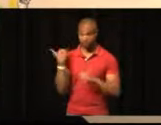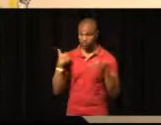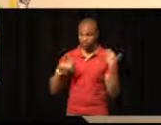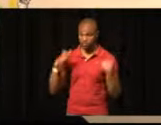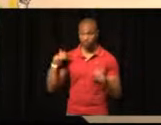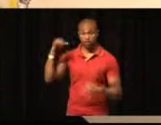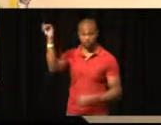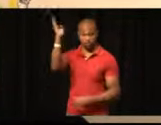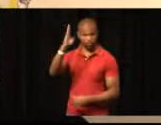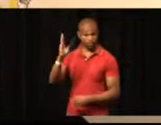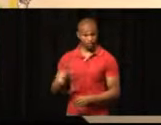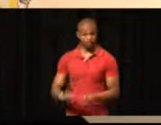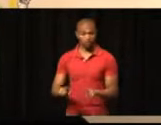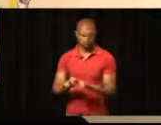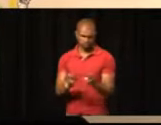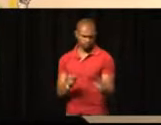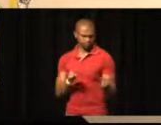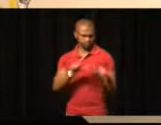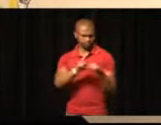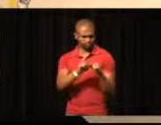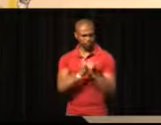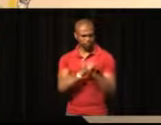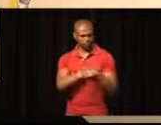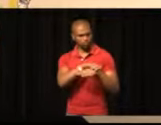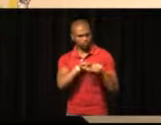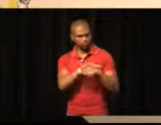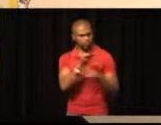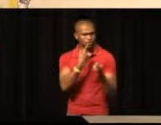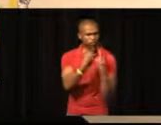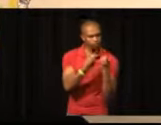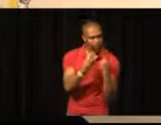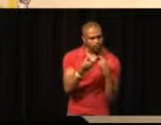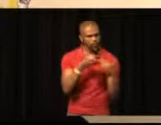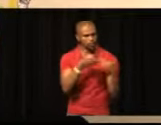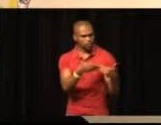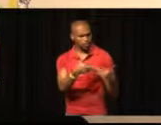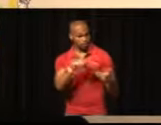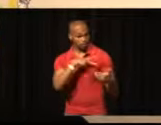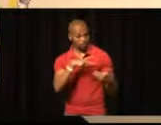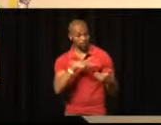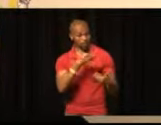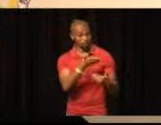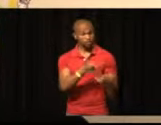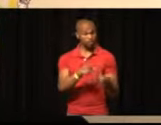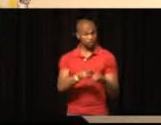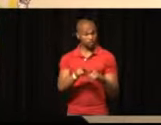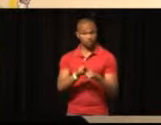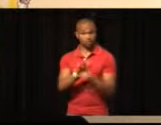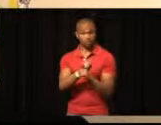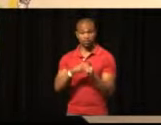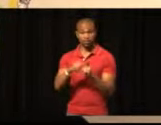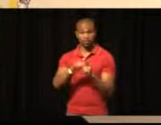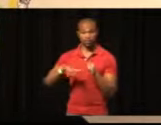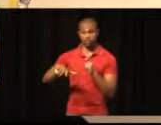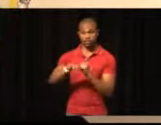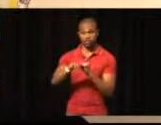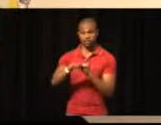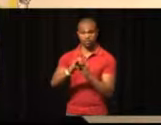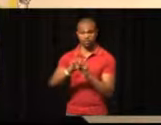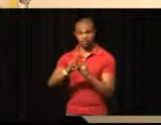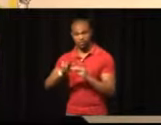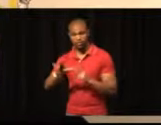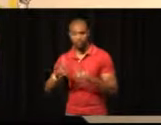del deporte en Brasil, en alianza o en diálogo con la iniciativa privada y con la organización de la